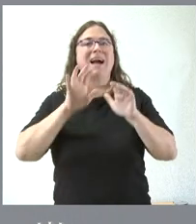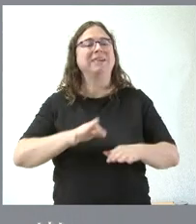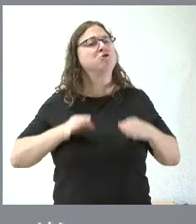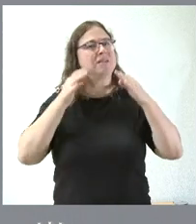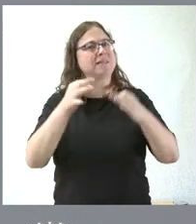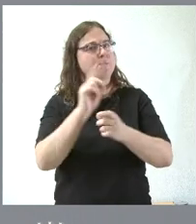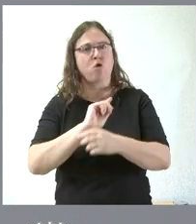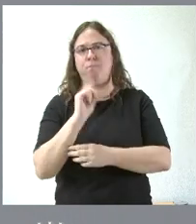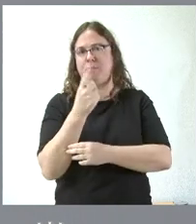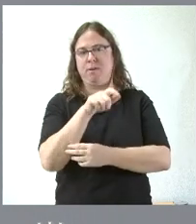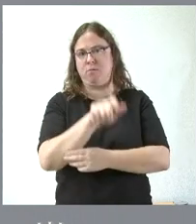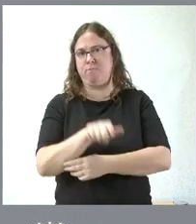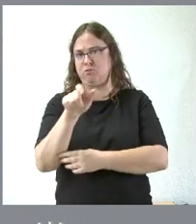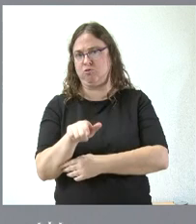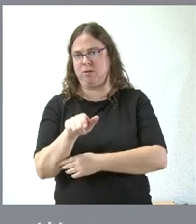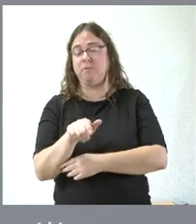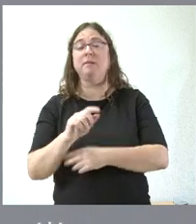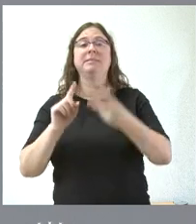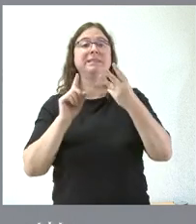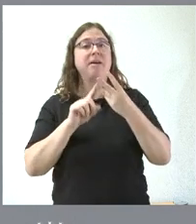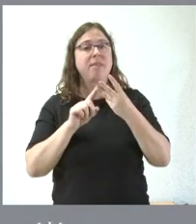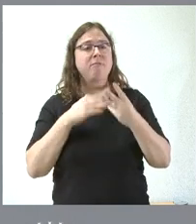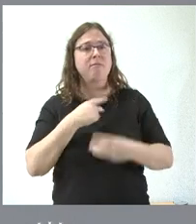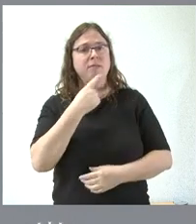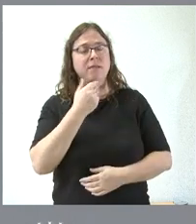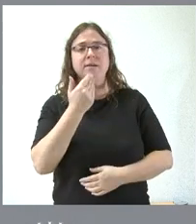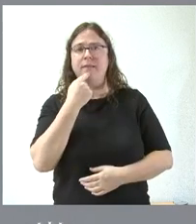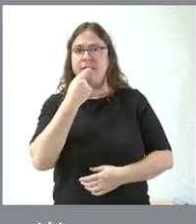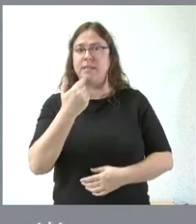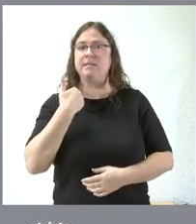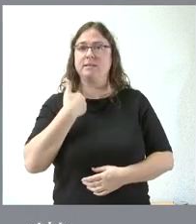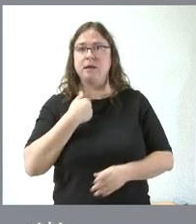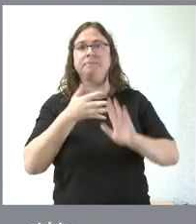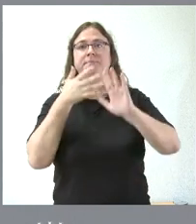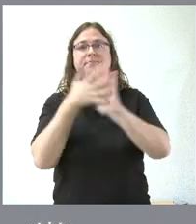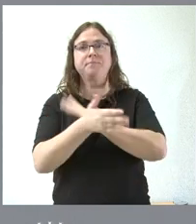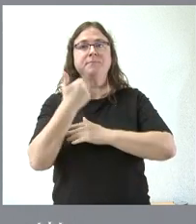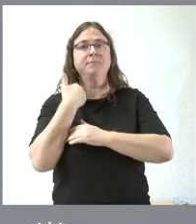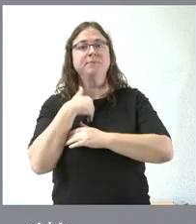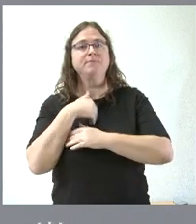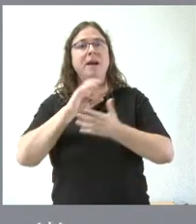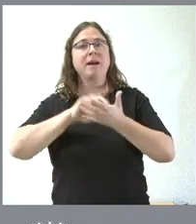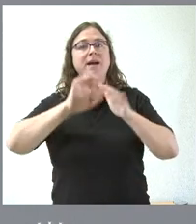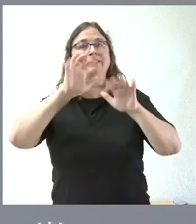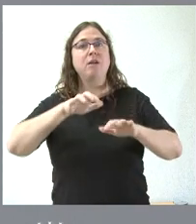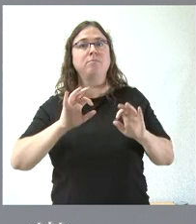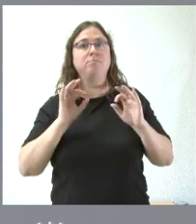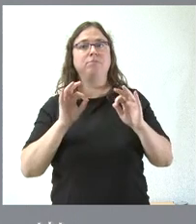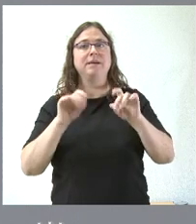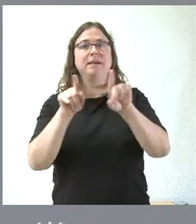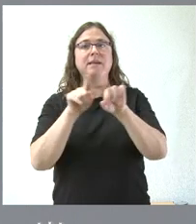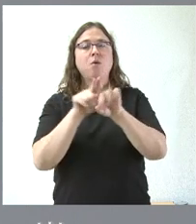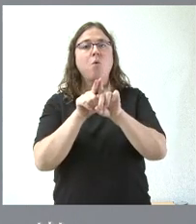primero así lo vemos en tercer lugar significar como ya hemos señalado y reiteramos Castilla y leones tierra de